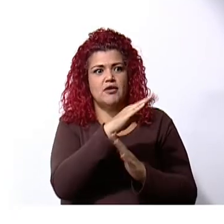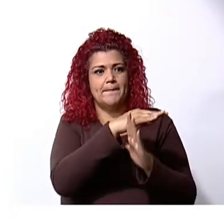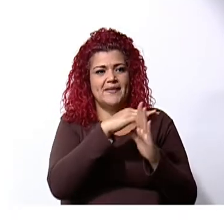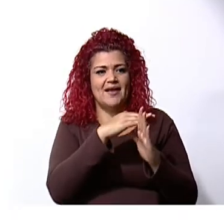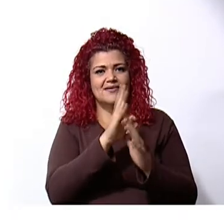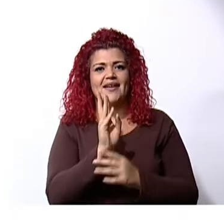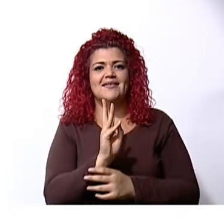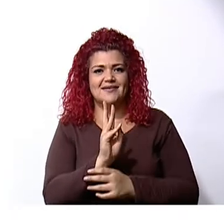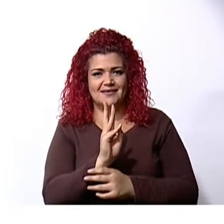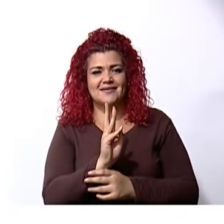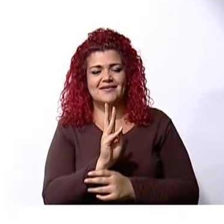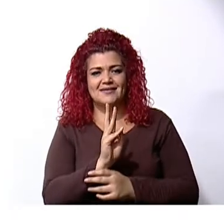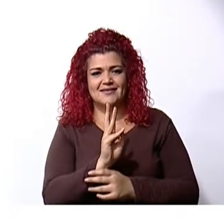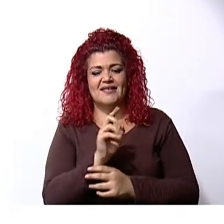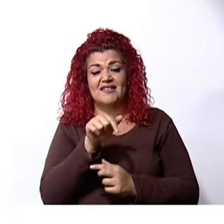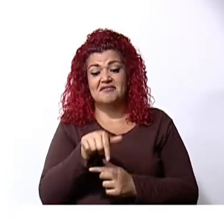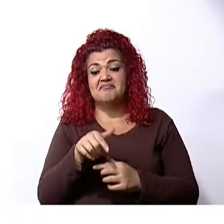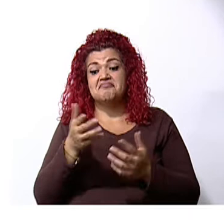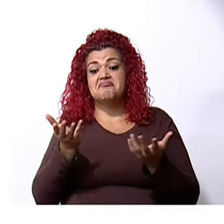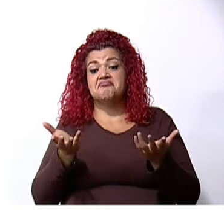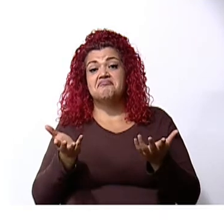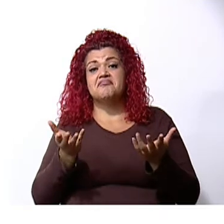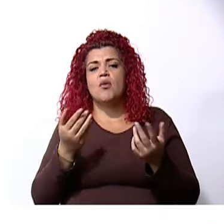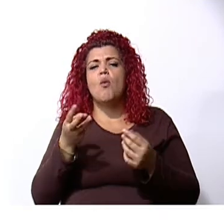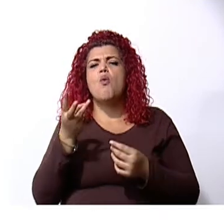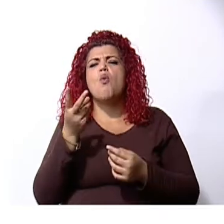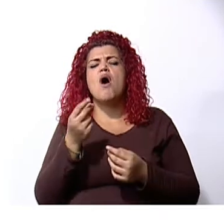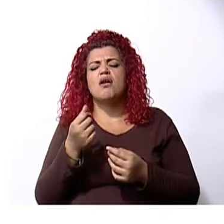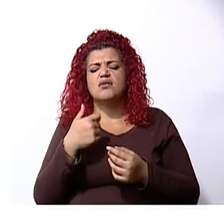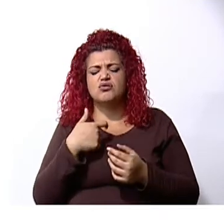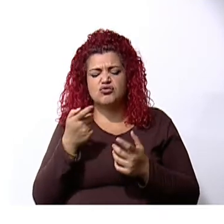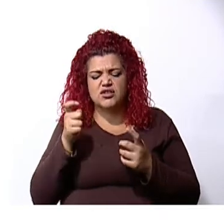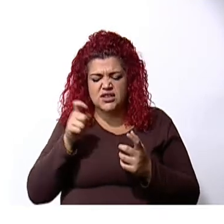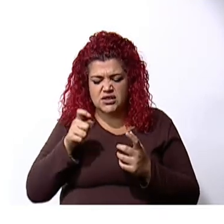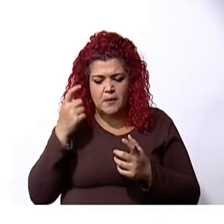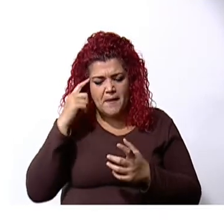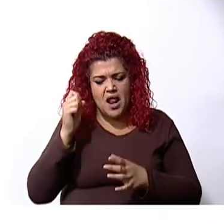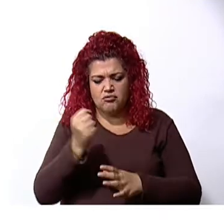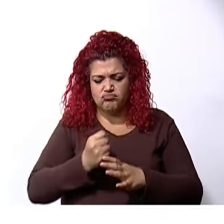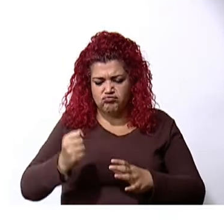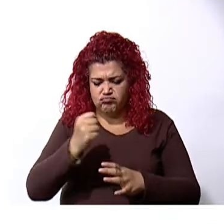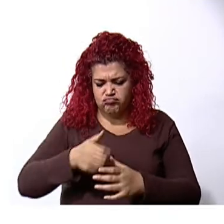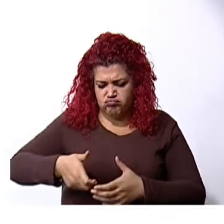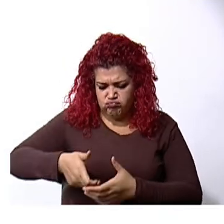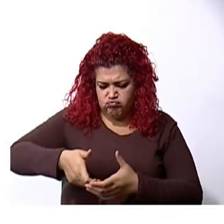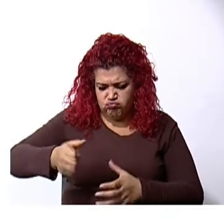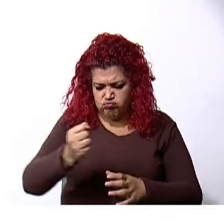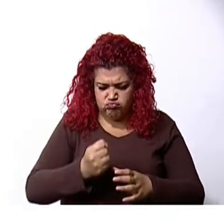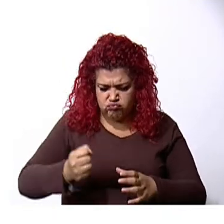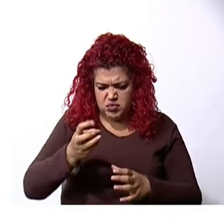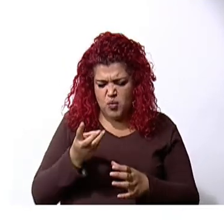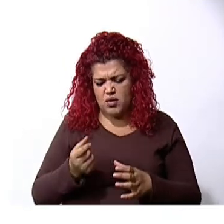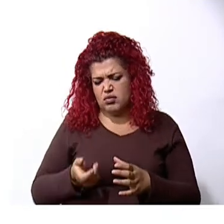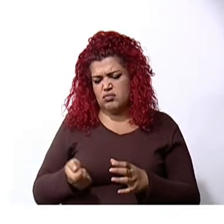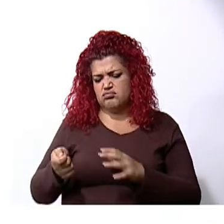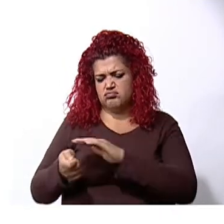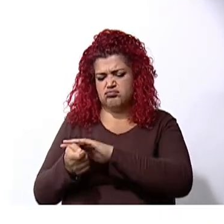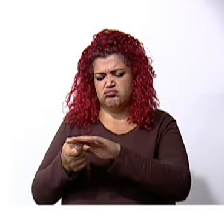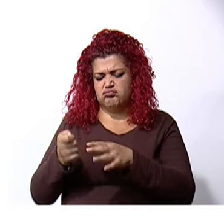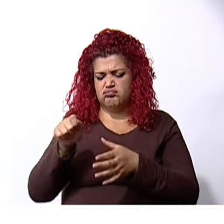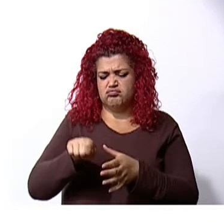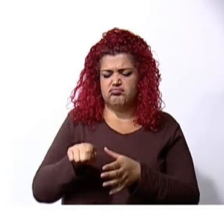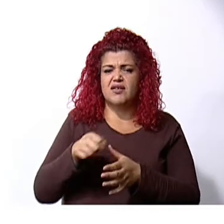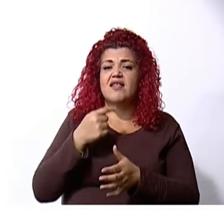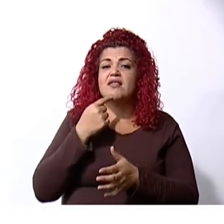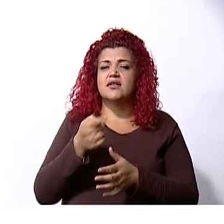Y en este caso, ¿cuánto necesitaríamos? ¿Cuánto necesitaríamos? A ver, ahí